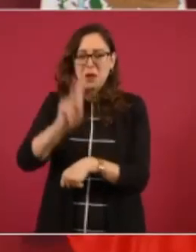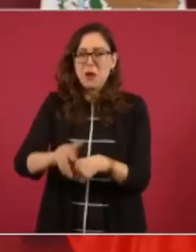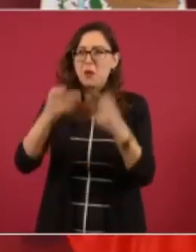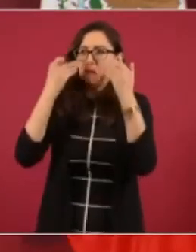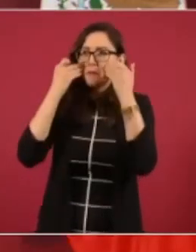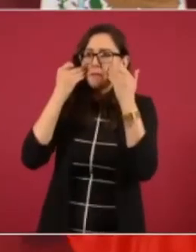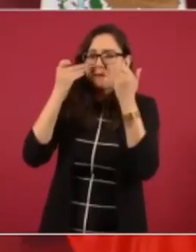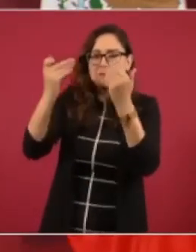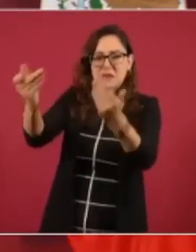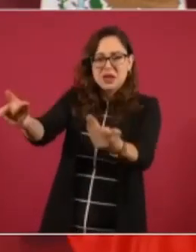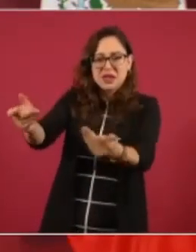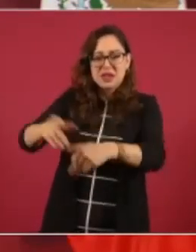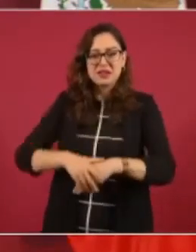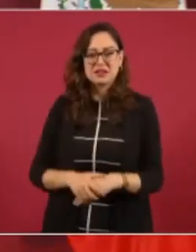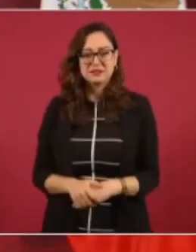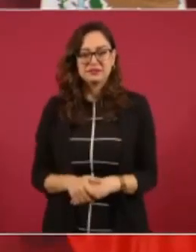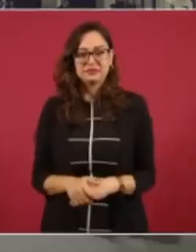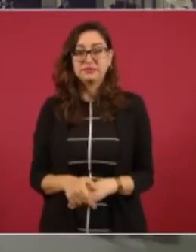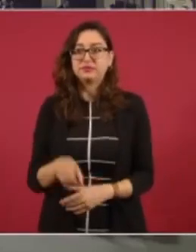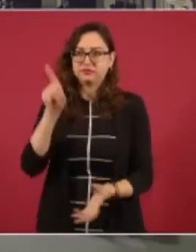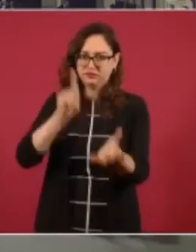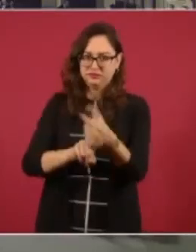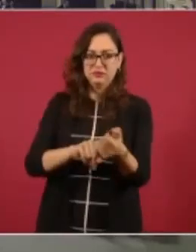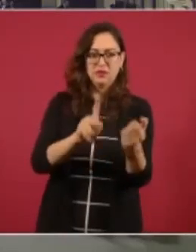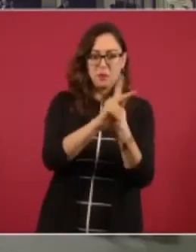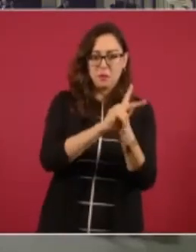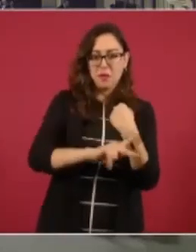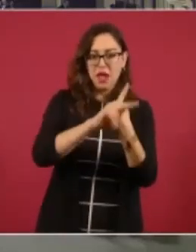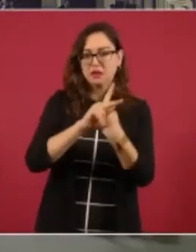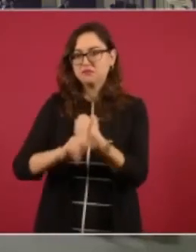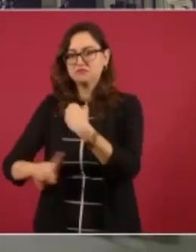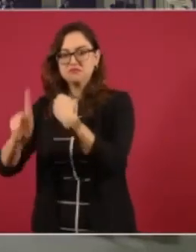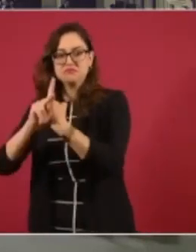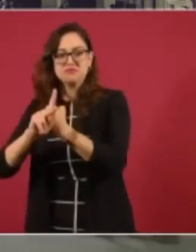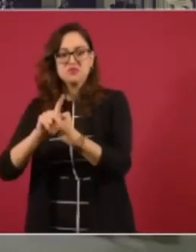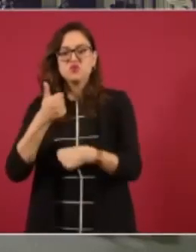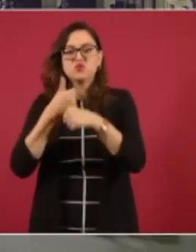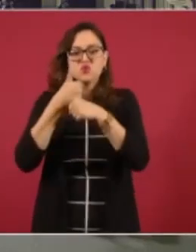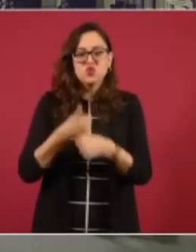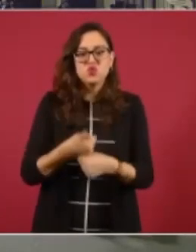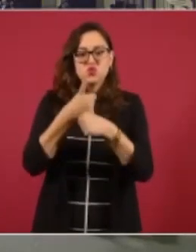Primero, la víctima de la guerra,